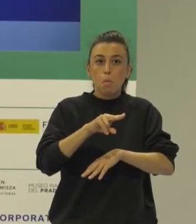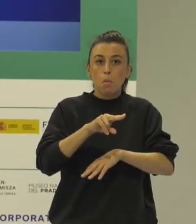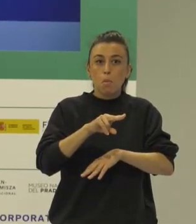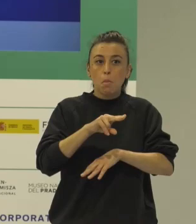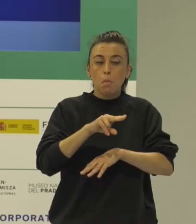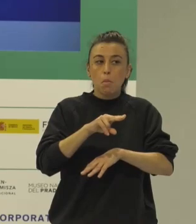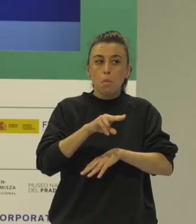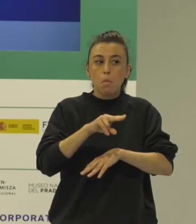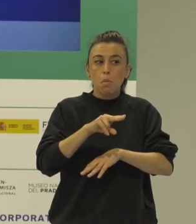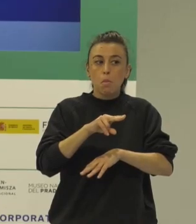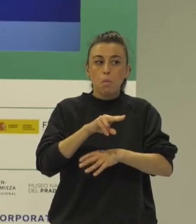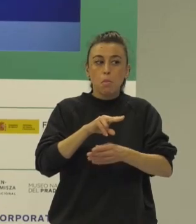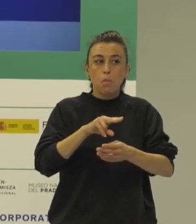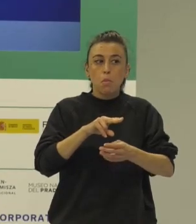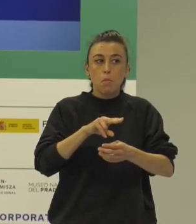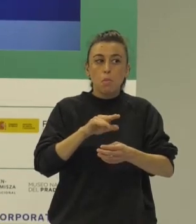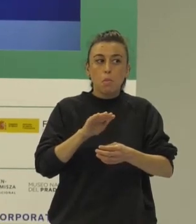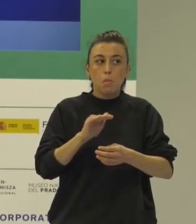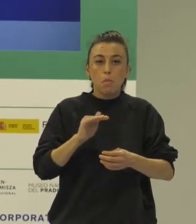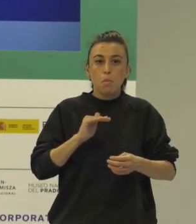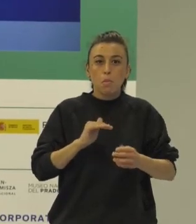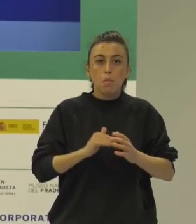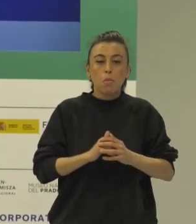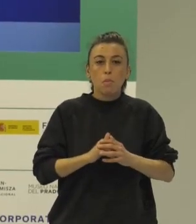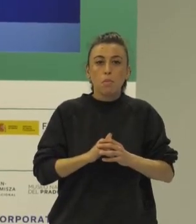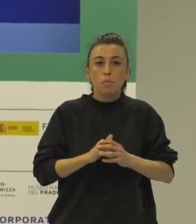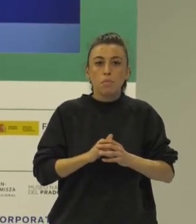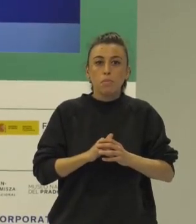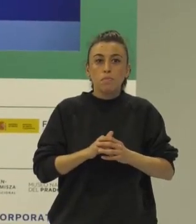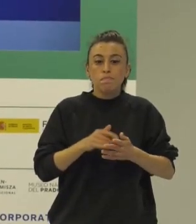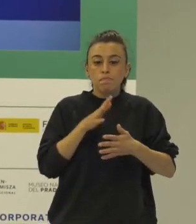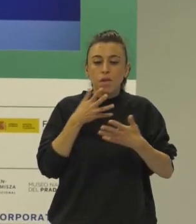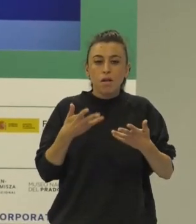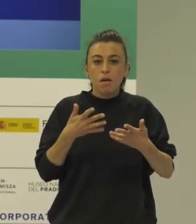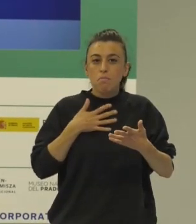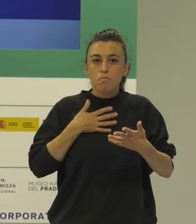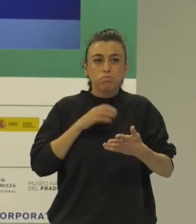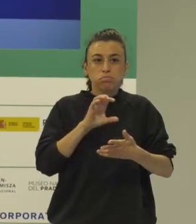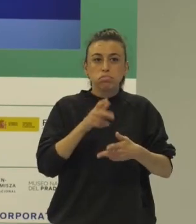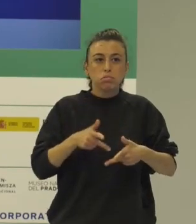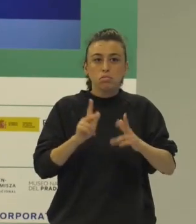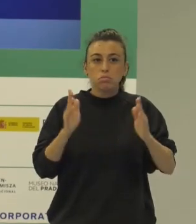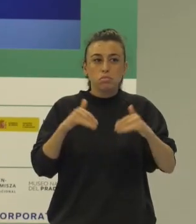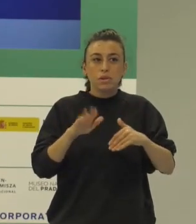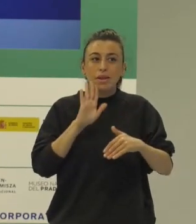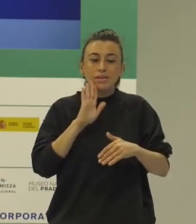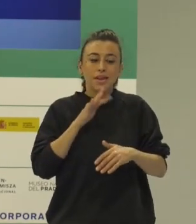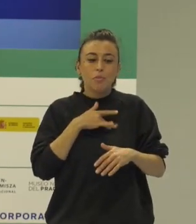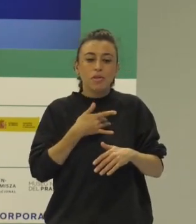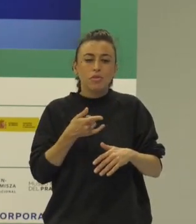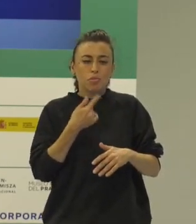sanguinaria. Ahora mismo pues no existen libertades en el país. Ese romanticismo del que me